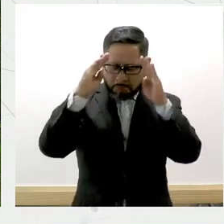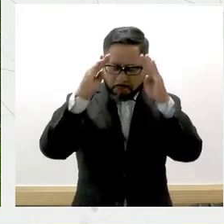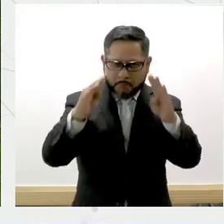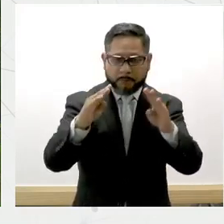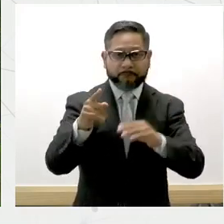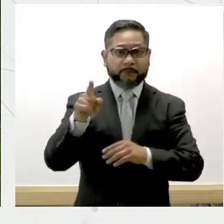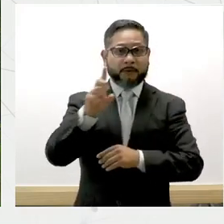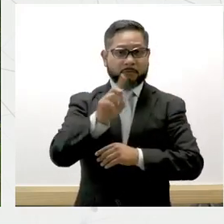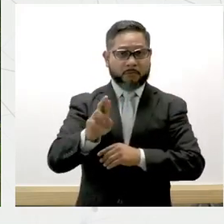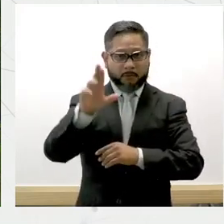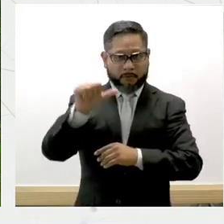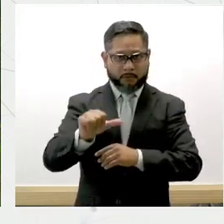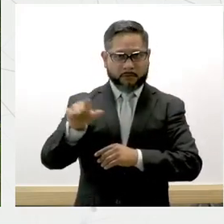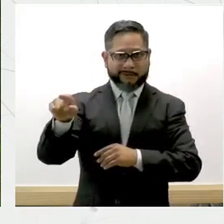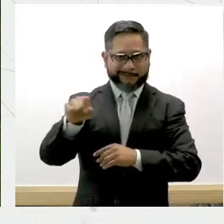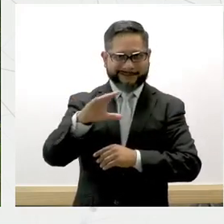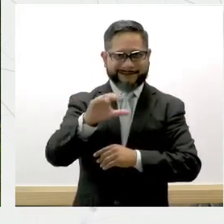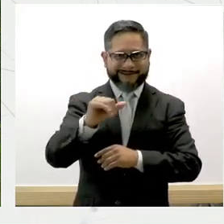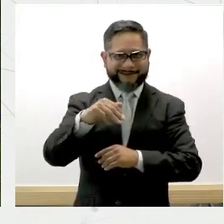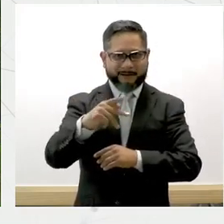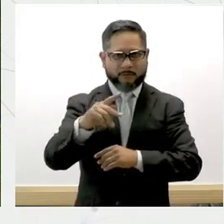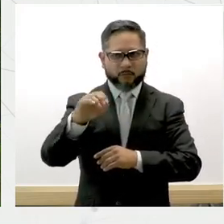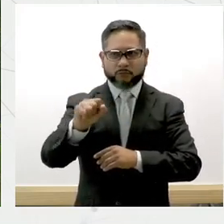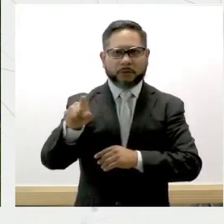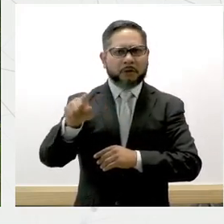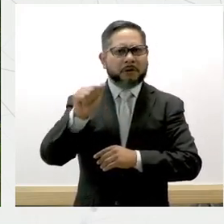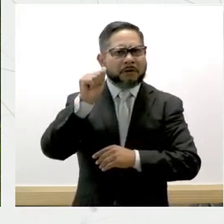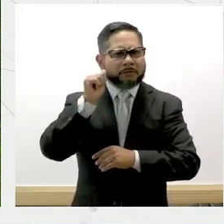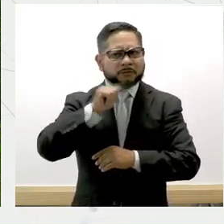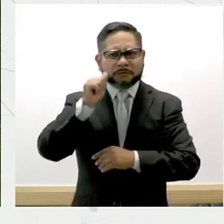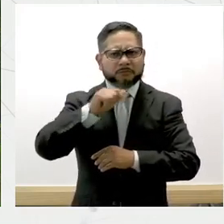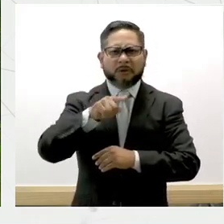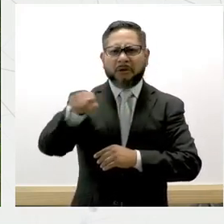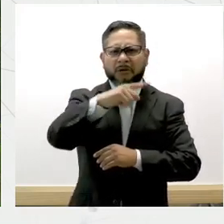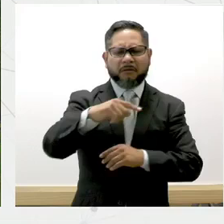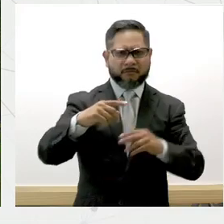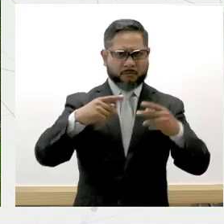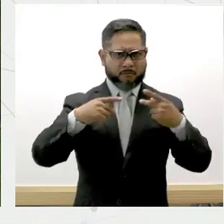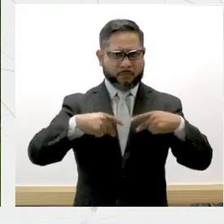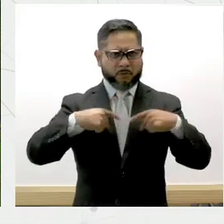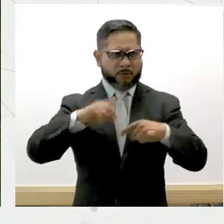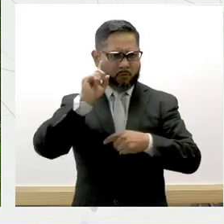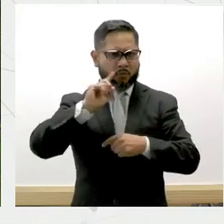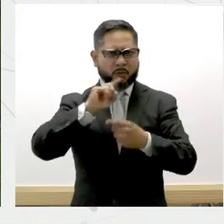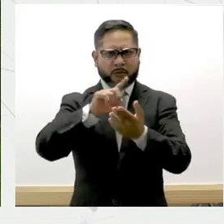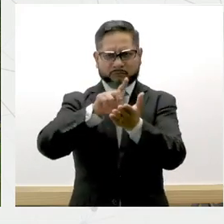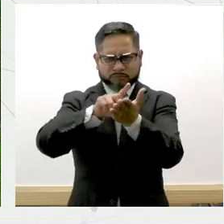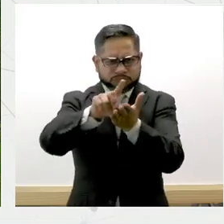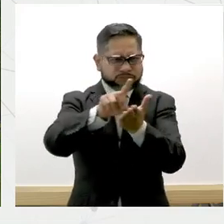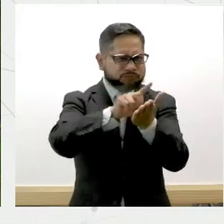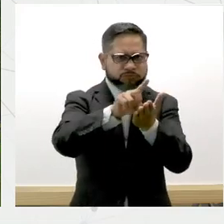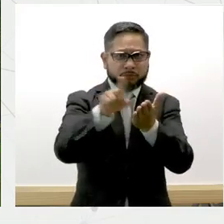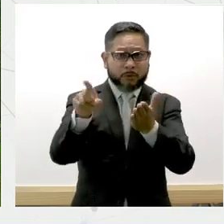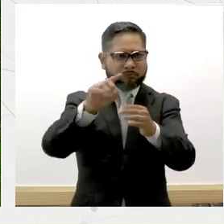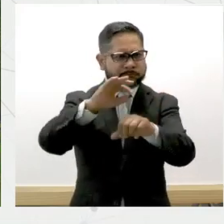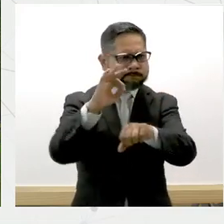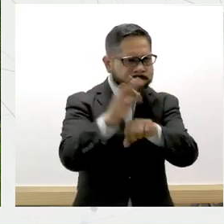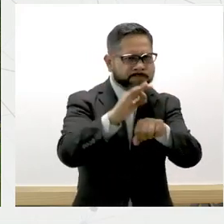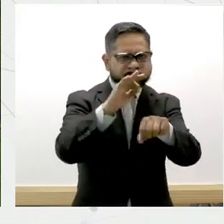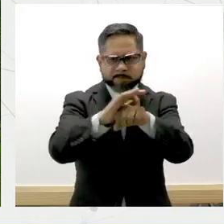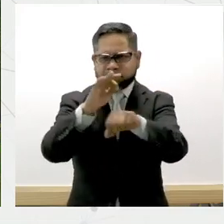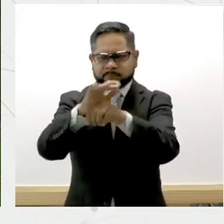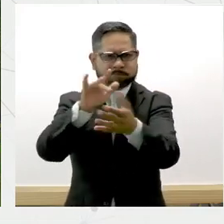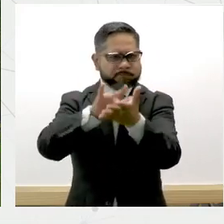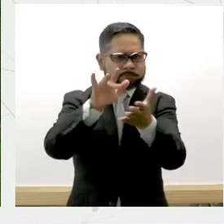doctora Campos Acuña ha sido una ferviente defensora de los derechos de las mujeres, promoviendo iniciativas que fomentan su participación activa